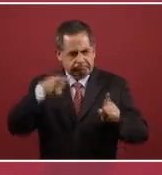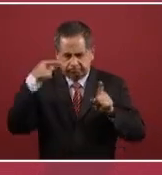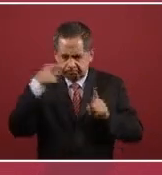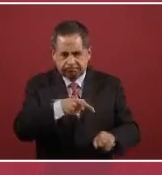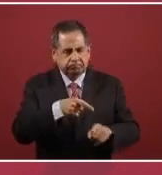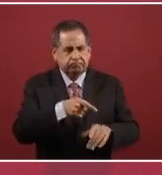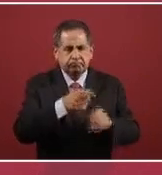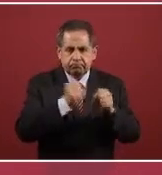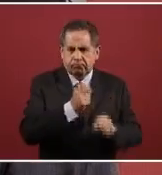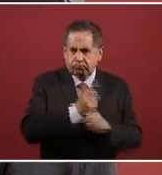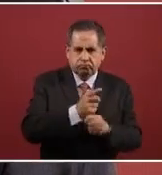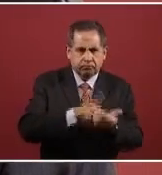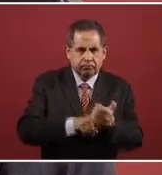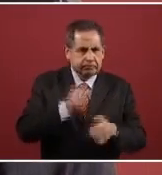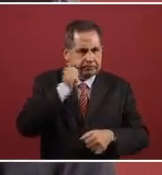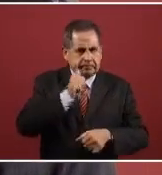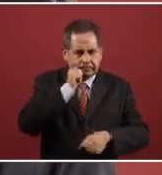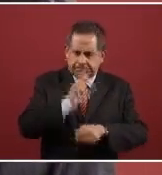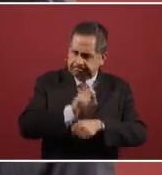seguridad.